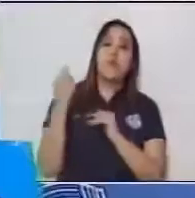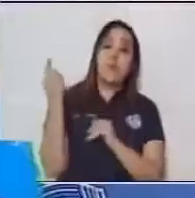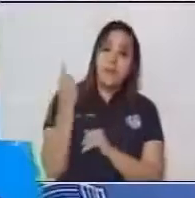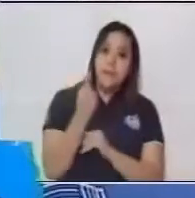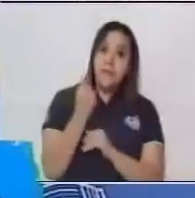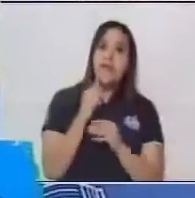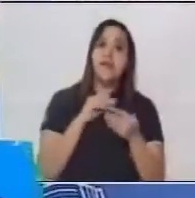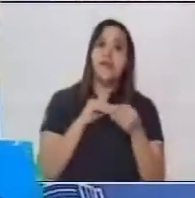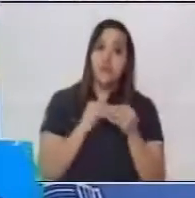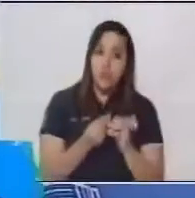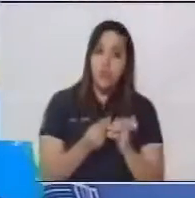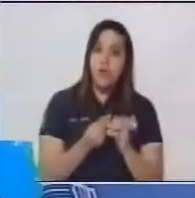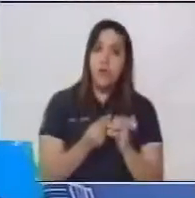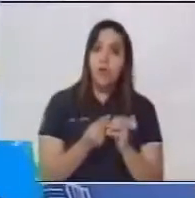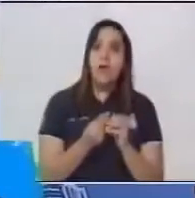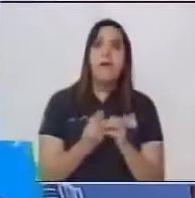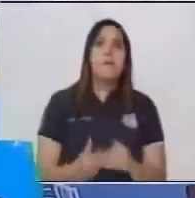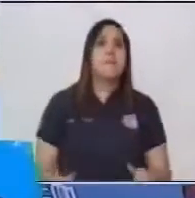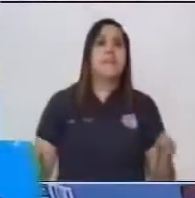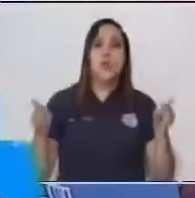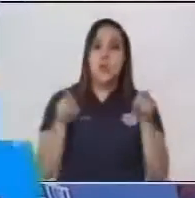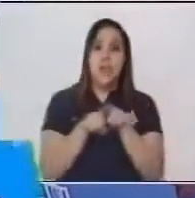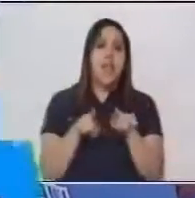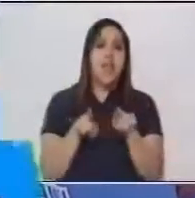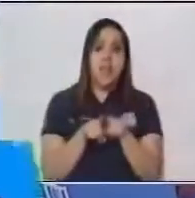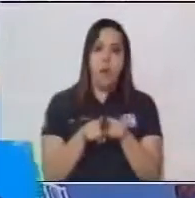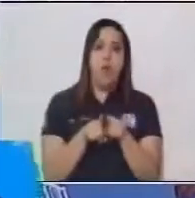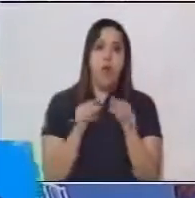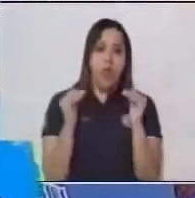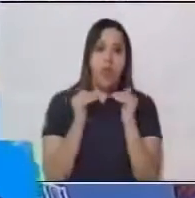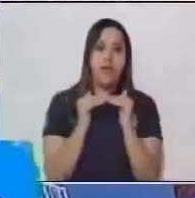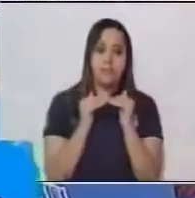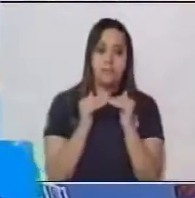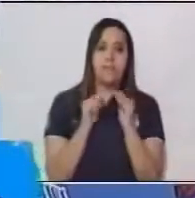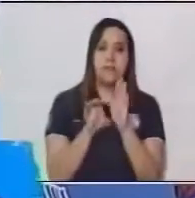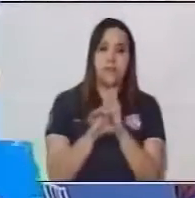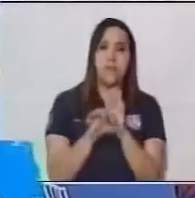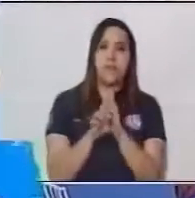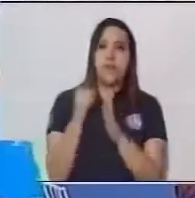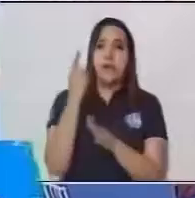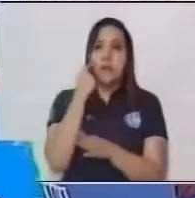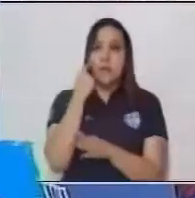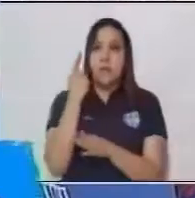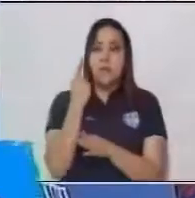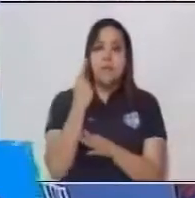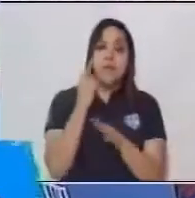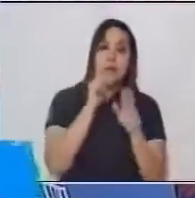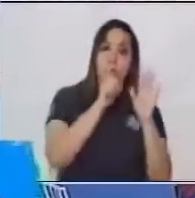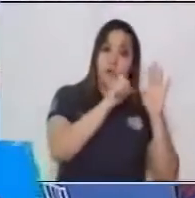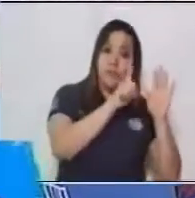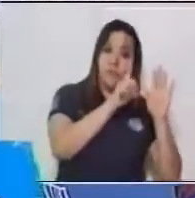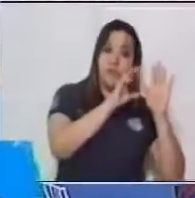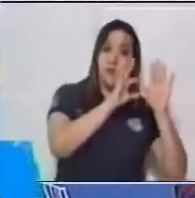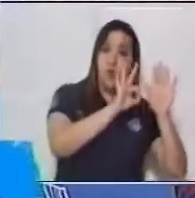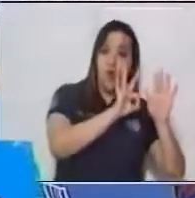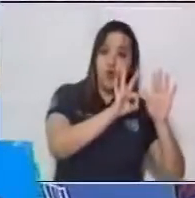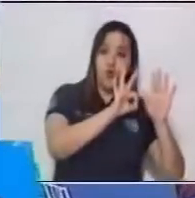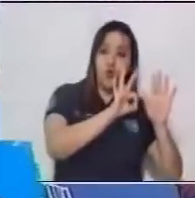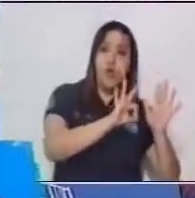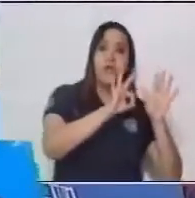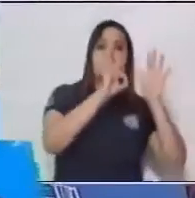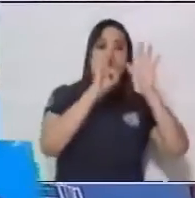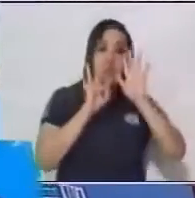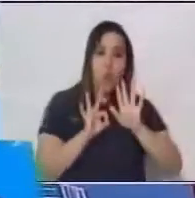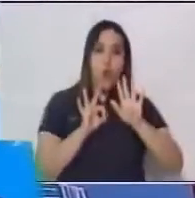vamos a encontrar un término igual, como este. Primer elemento es 8, el segundo es 8,